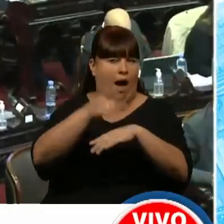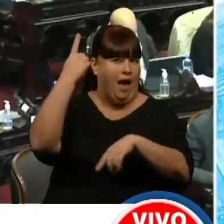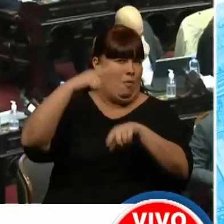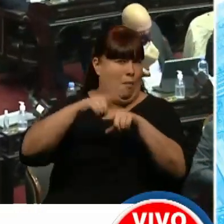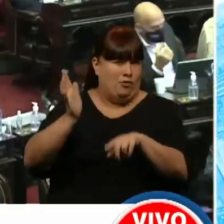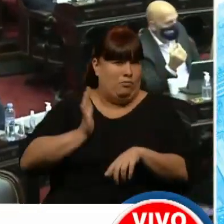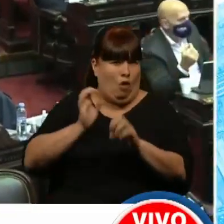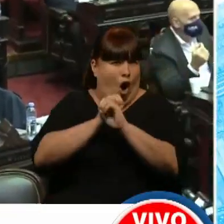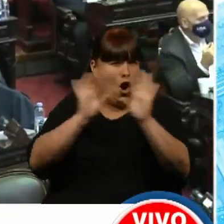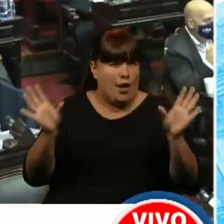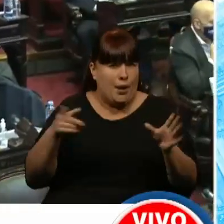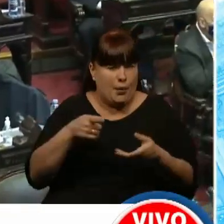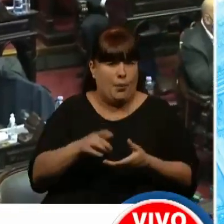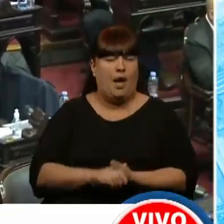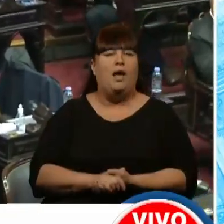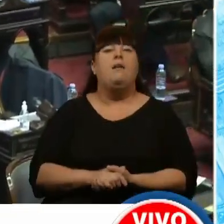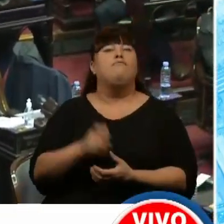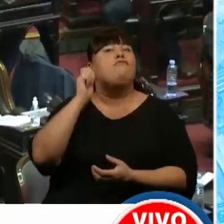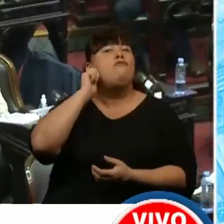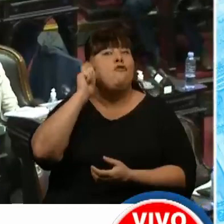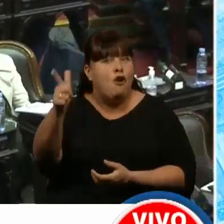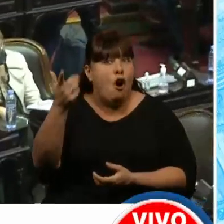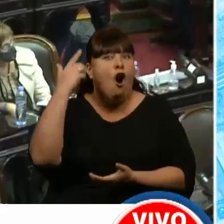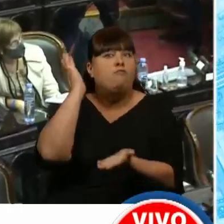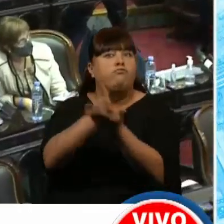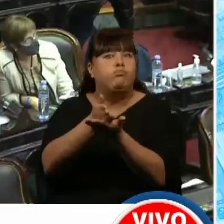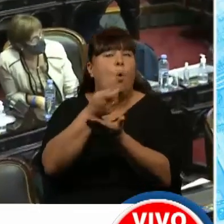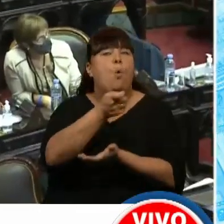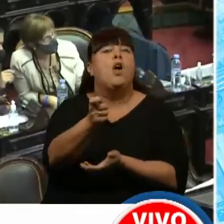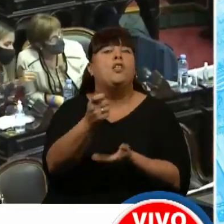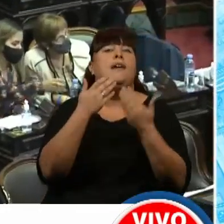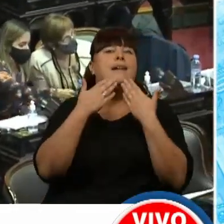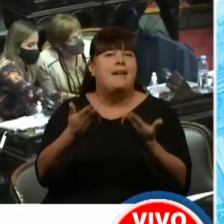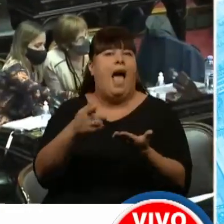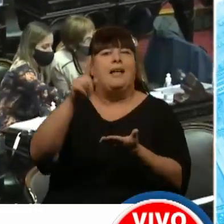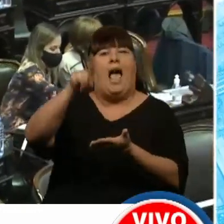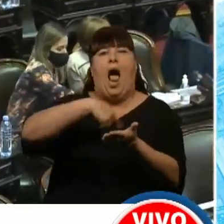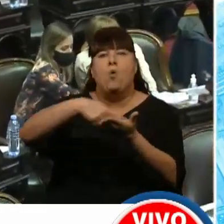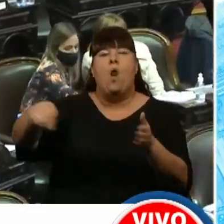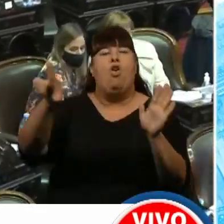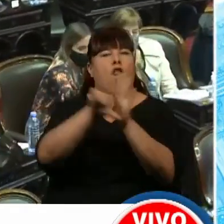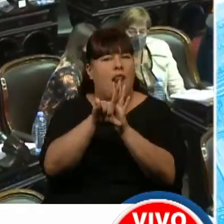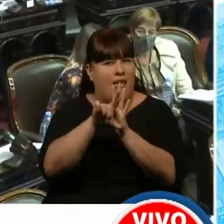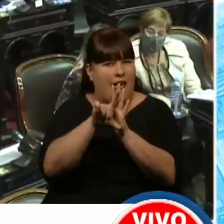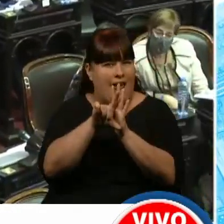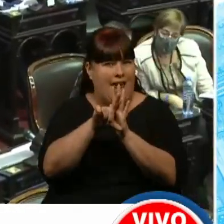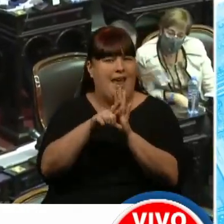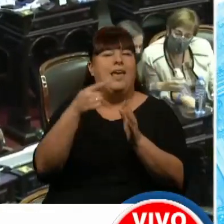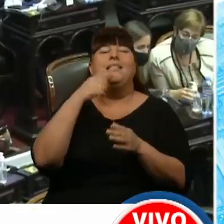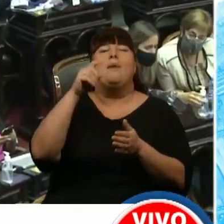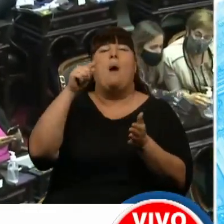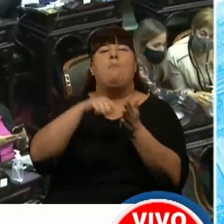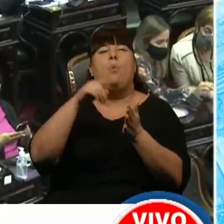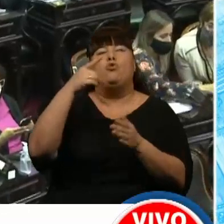aquel horror que se hizo posible con la derogación de las leyes de punto